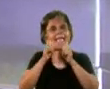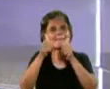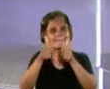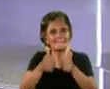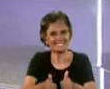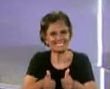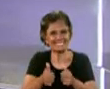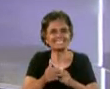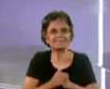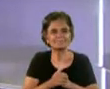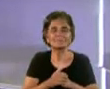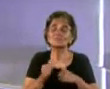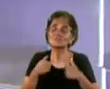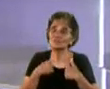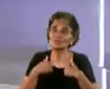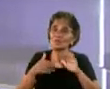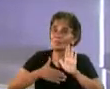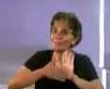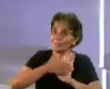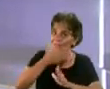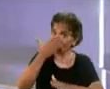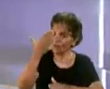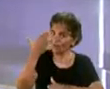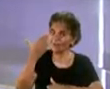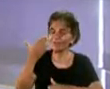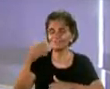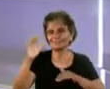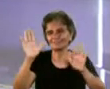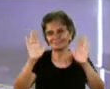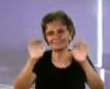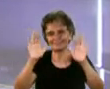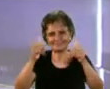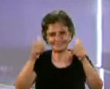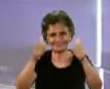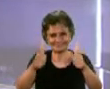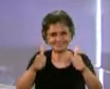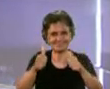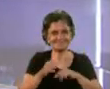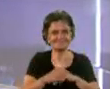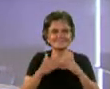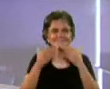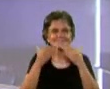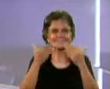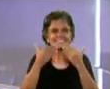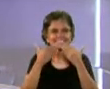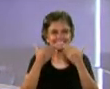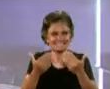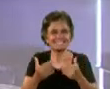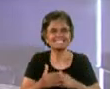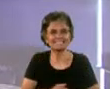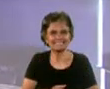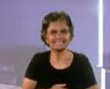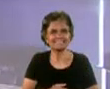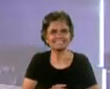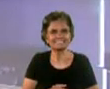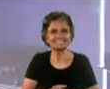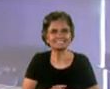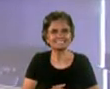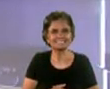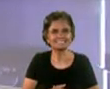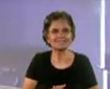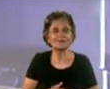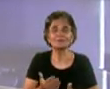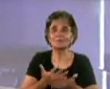tener en cuenta. Ahora sí, yo los dejo porque hay mucha actividad por delante. Gracias, Nico. Chao, Nico, gracias. Bueno, ahí está. Jornada